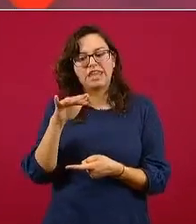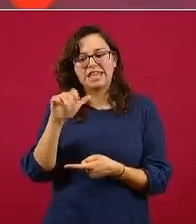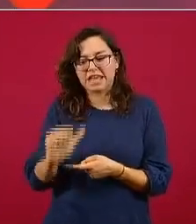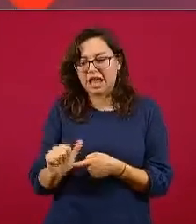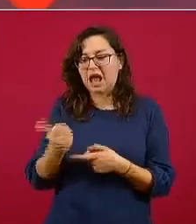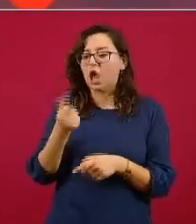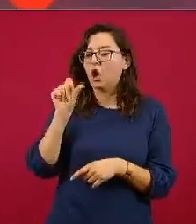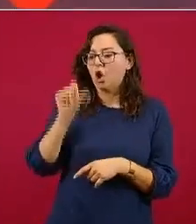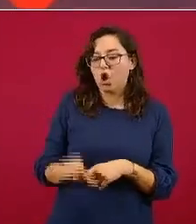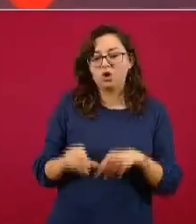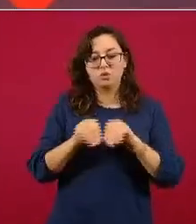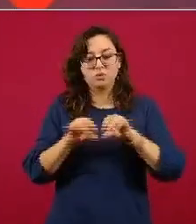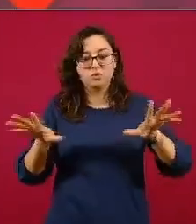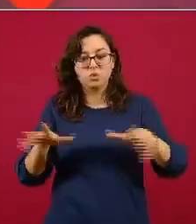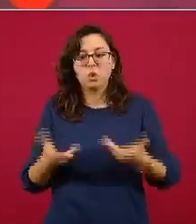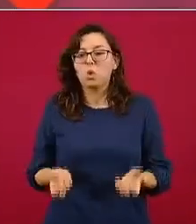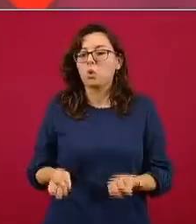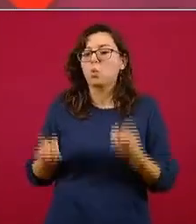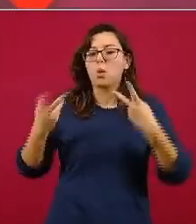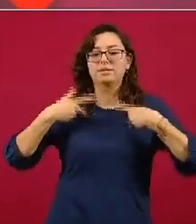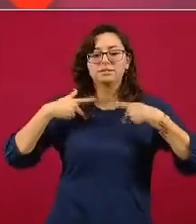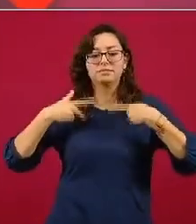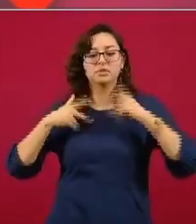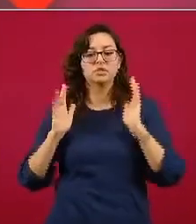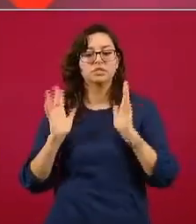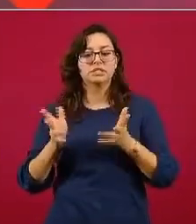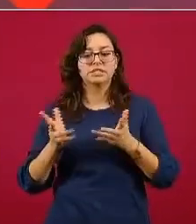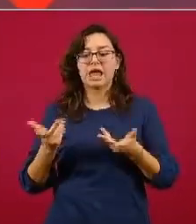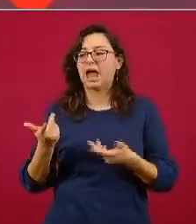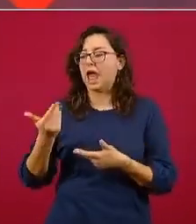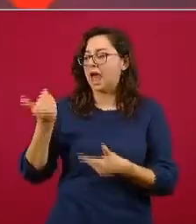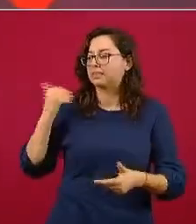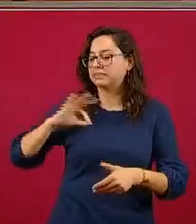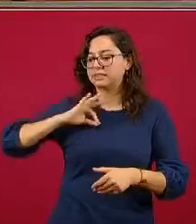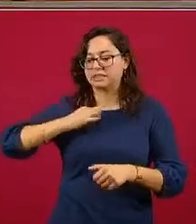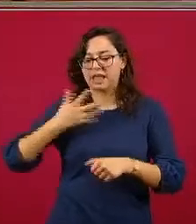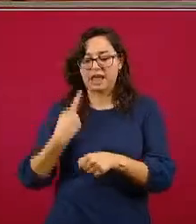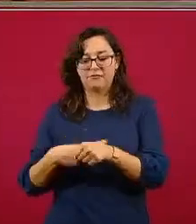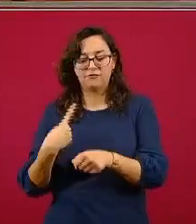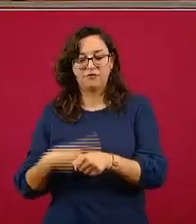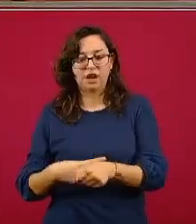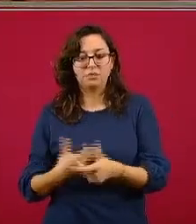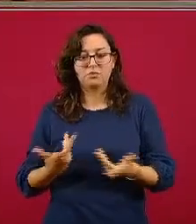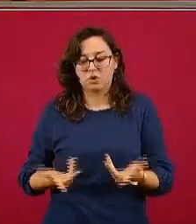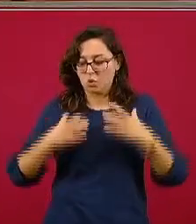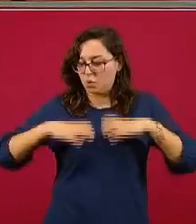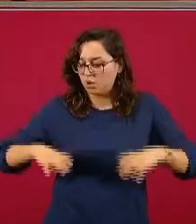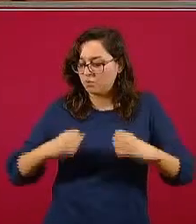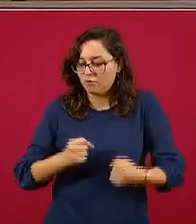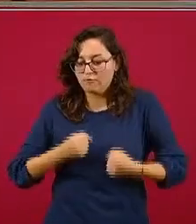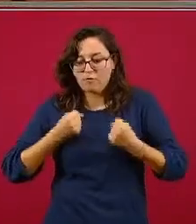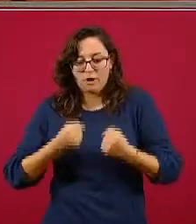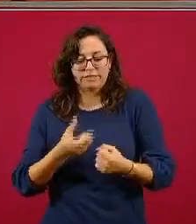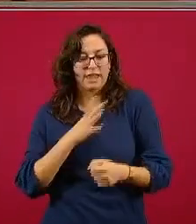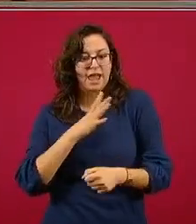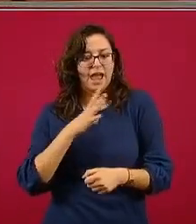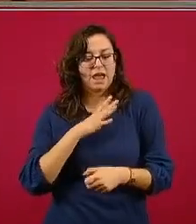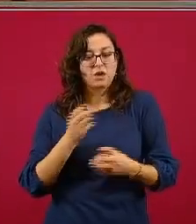públicamente hoy la cero prevalencia de anticuerpos contra SARS-CoV-2, es